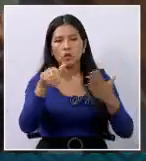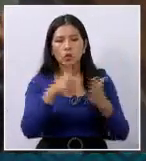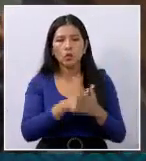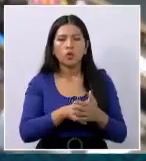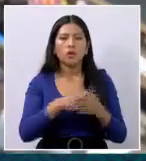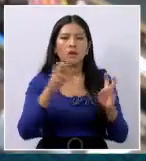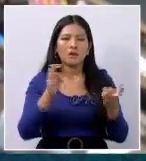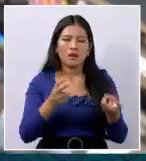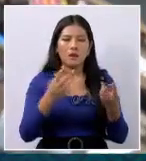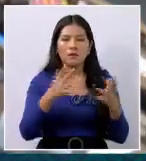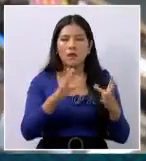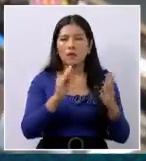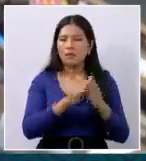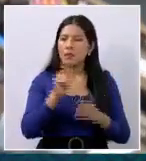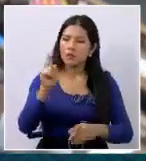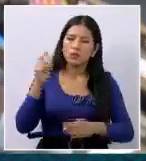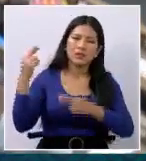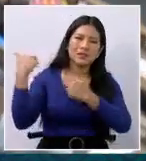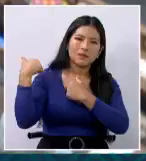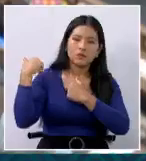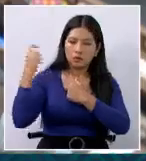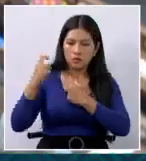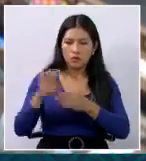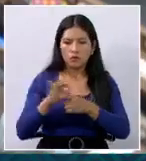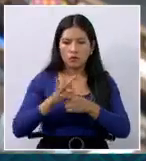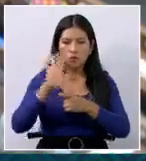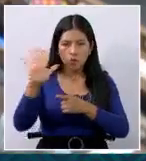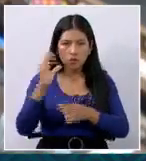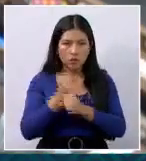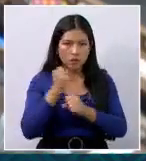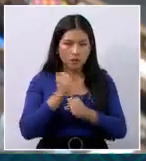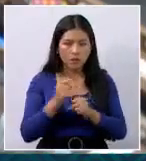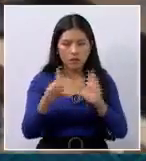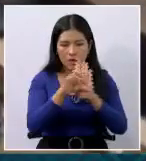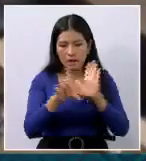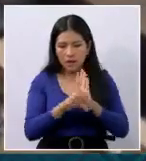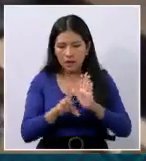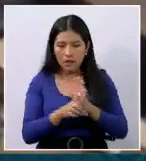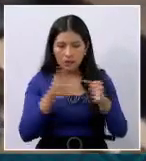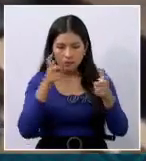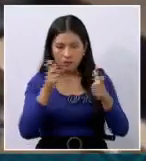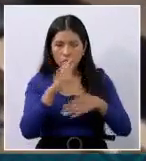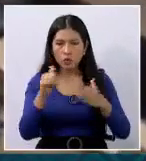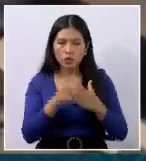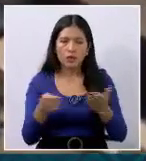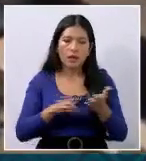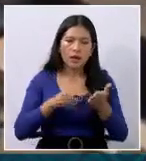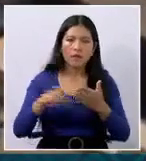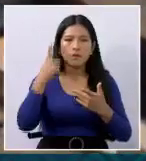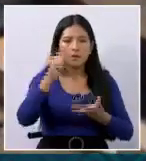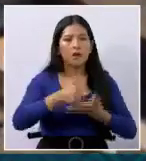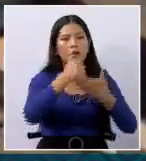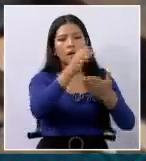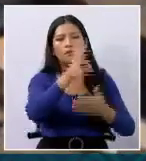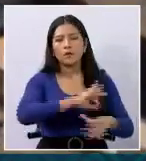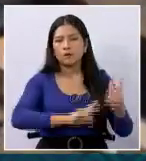a padres y de la patria cumplan con su función constitucional de legislar y fiscalizar en favor del pueblo